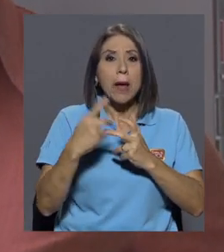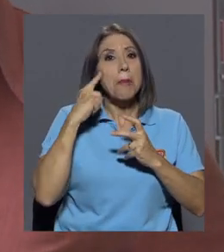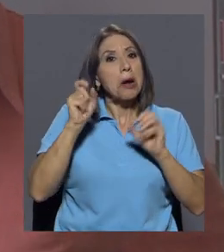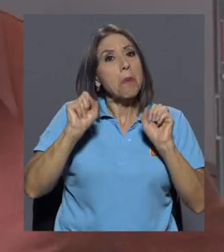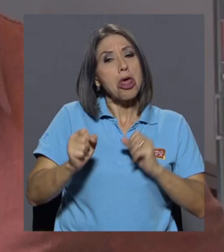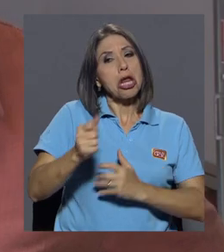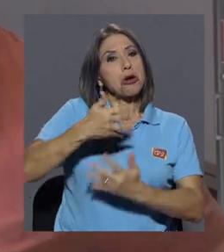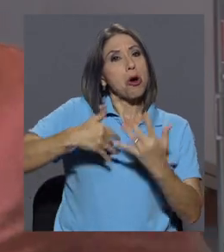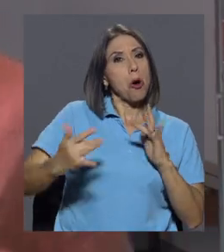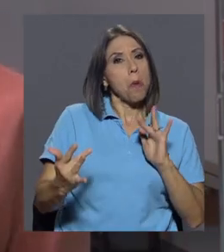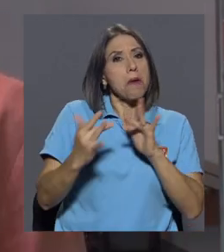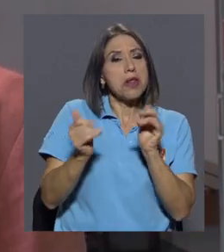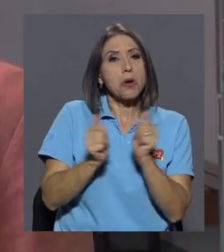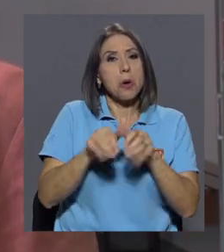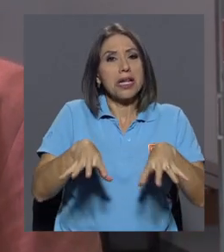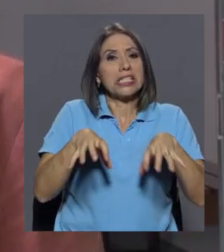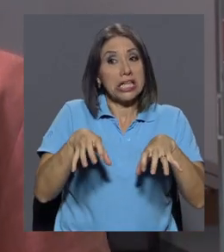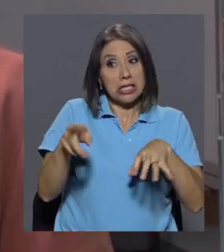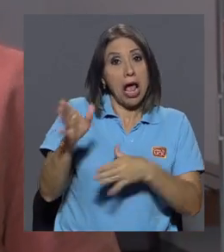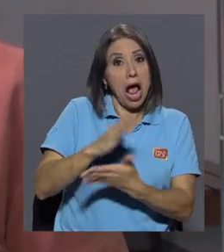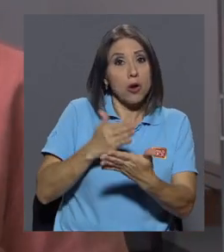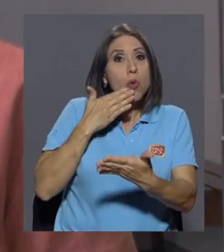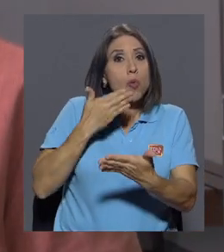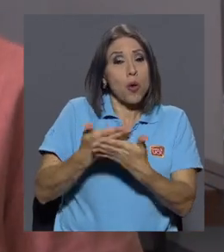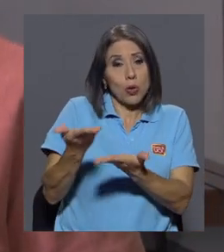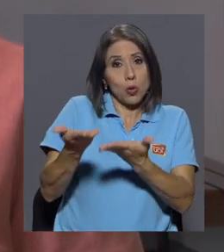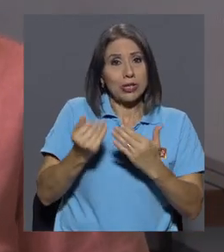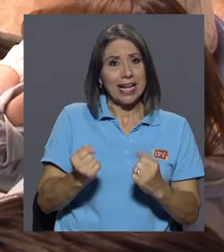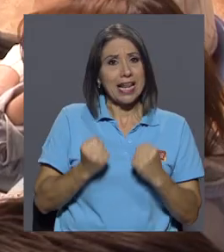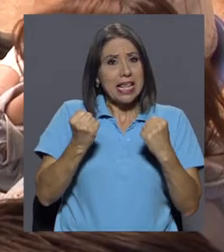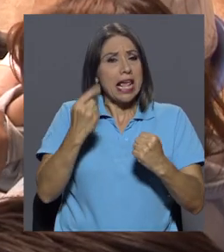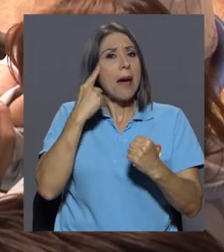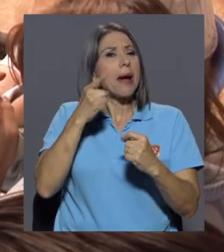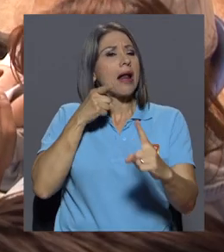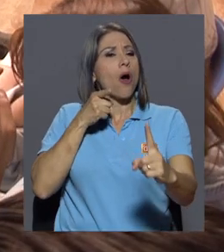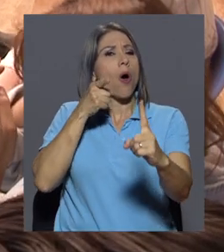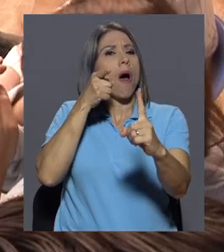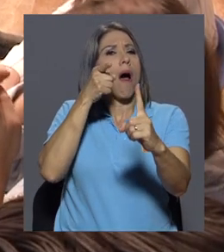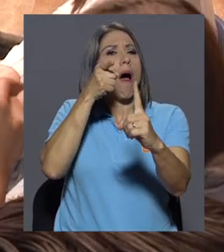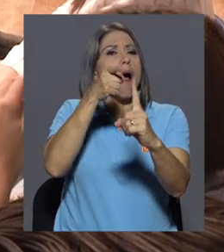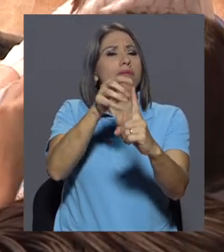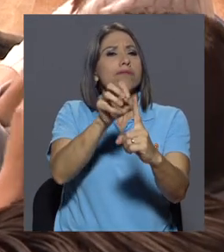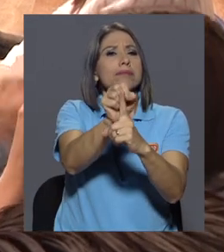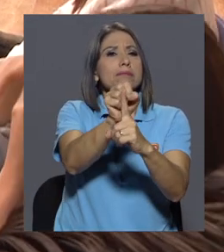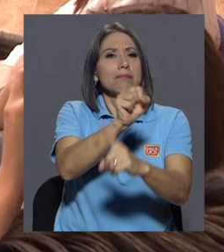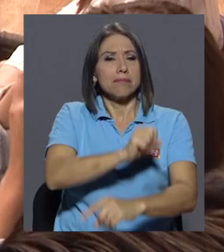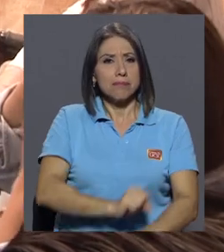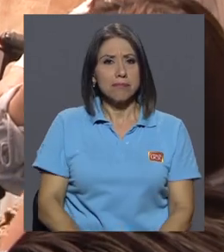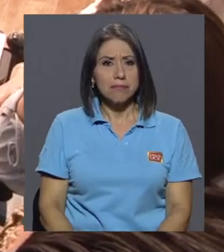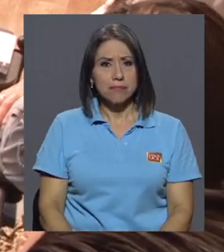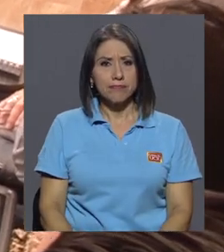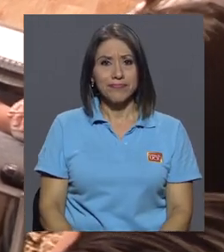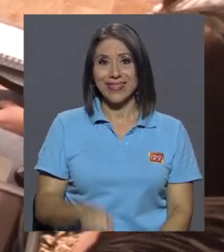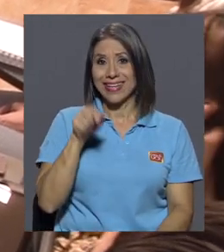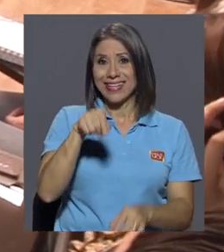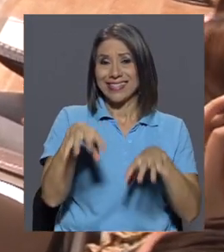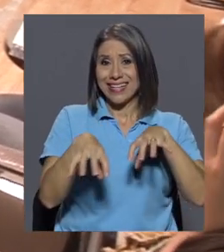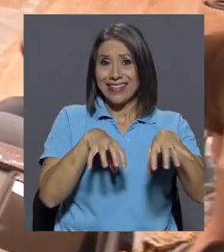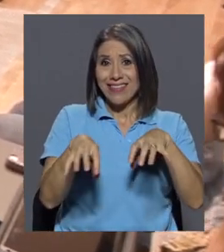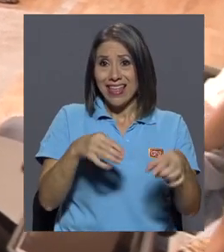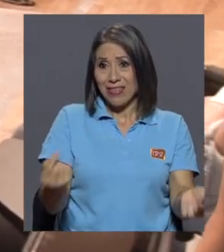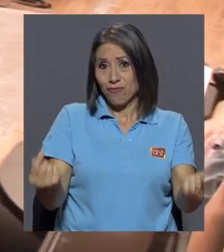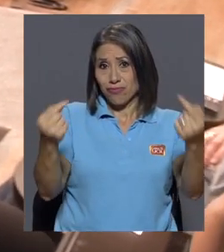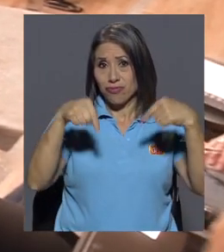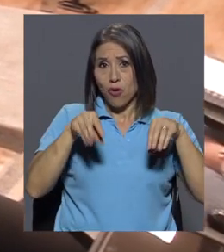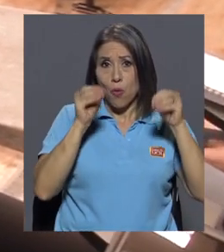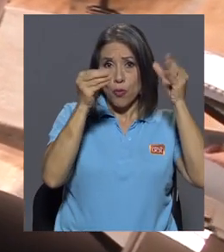ser algo bueno, que nos aporte energía para alcanzar un objetivo, para lograr una meta. En esta actividad se hicieron